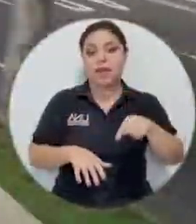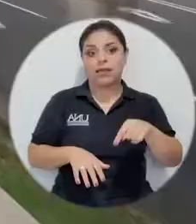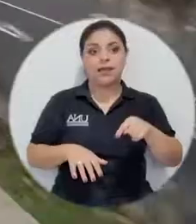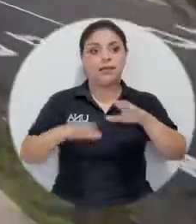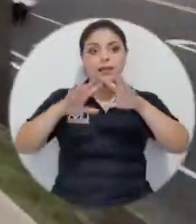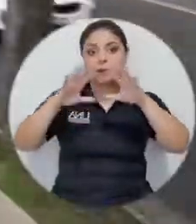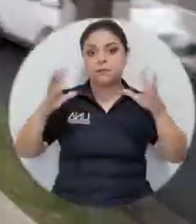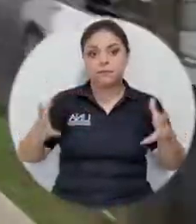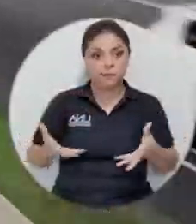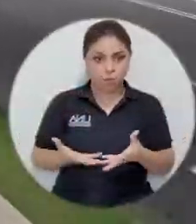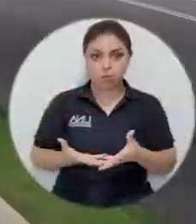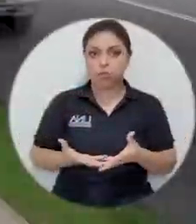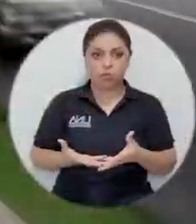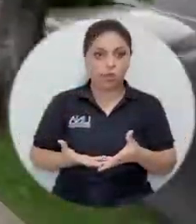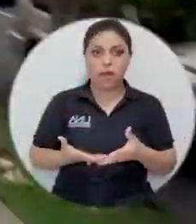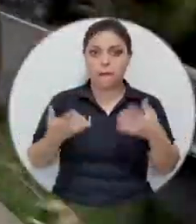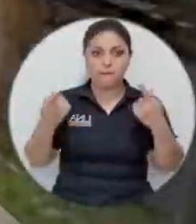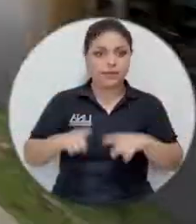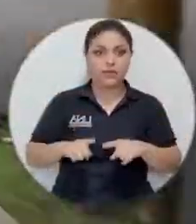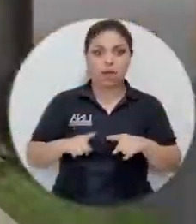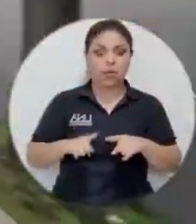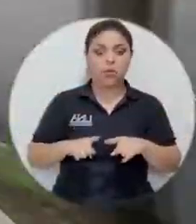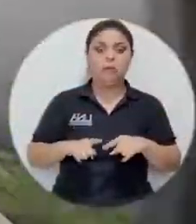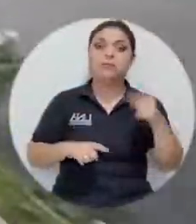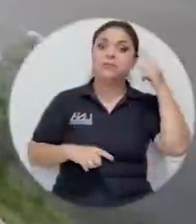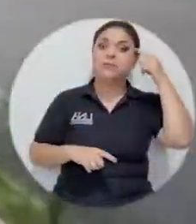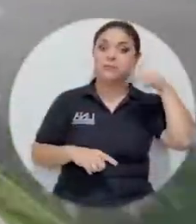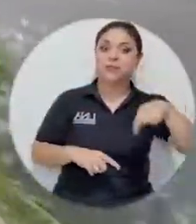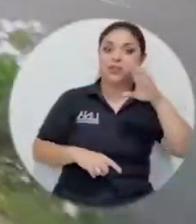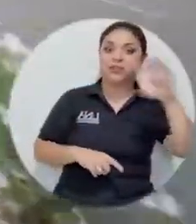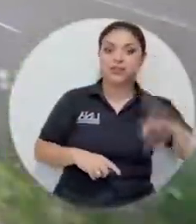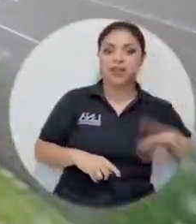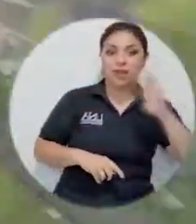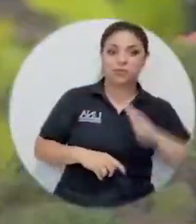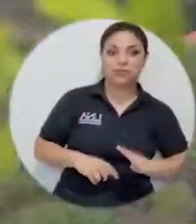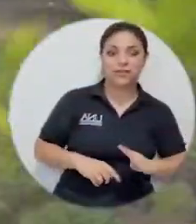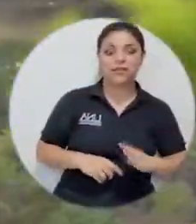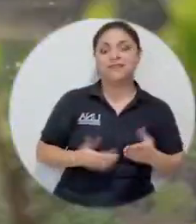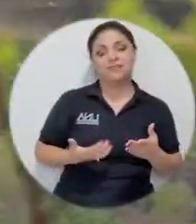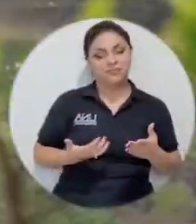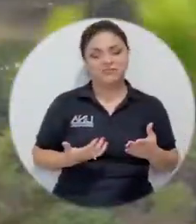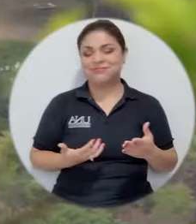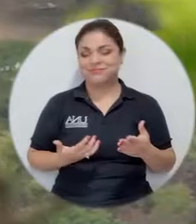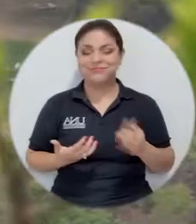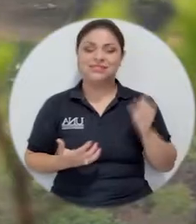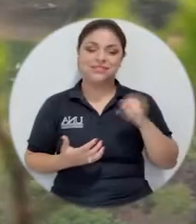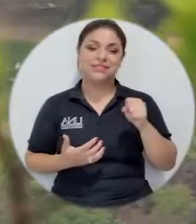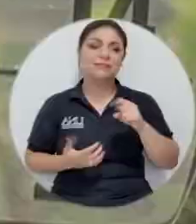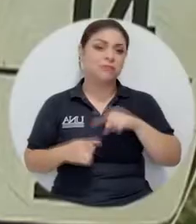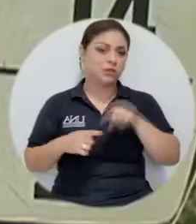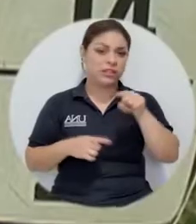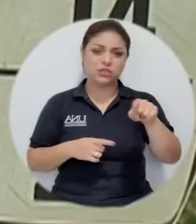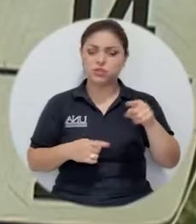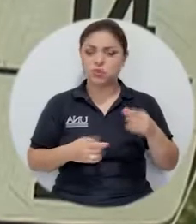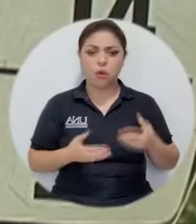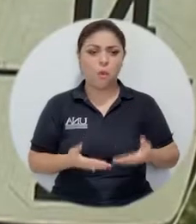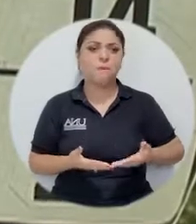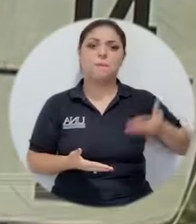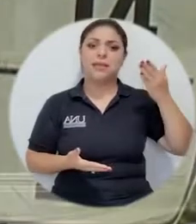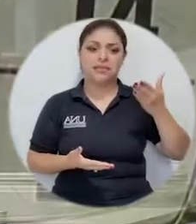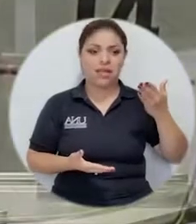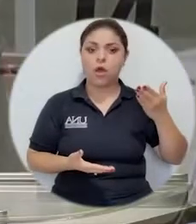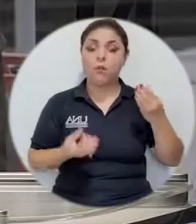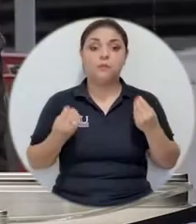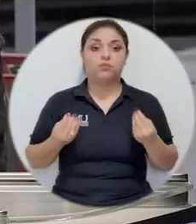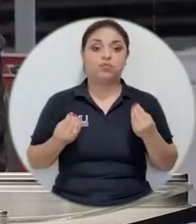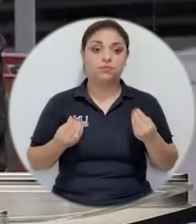decir, pero es que en este país creíamos que eso tampoco pasaba. Sí. Es un fenómeno que se ha ido incrementando, ¿verdad? La ciberseguridad